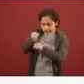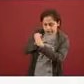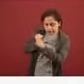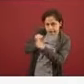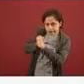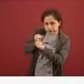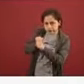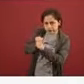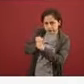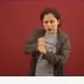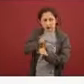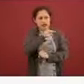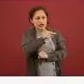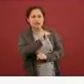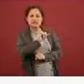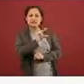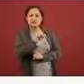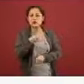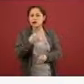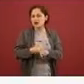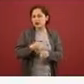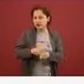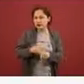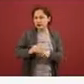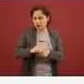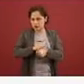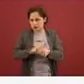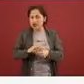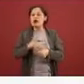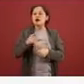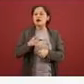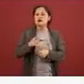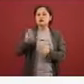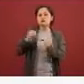nuevo coronavirus. Quienes son confirmados están aquí y